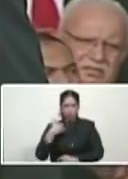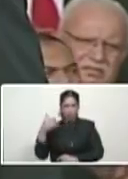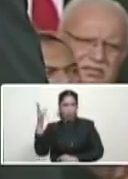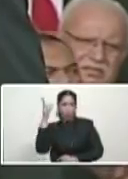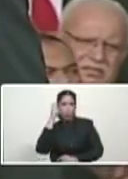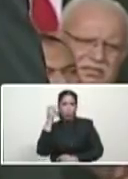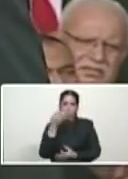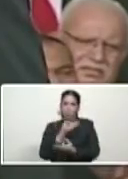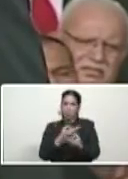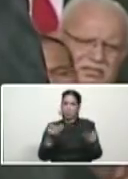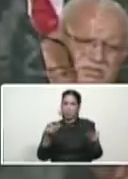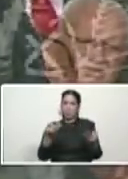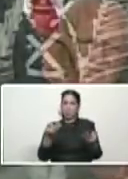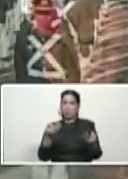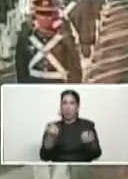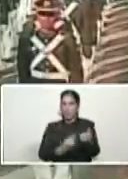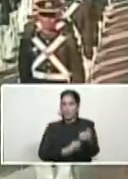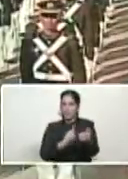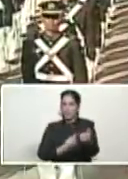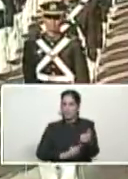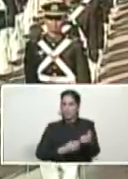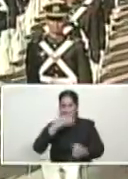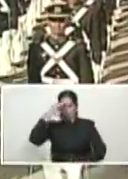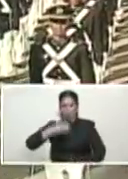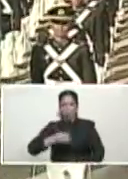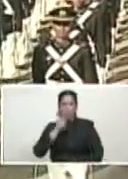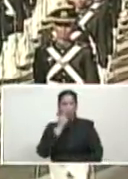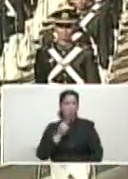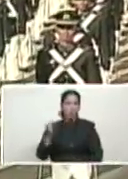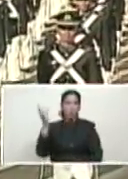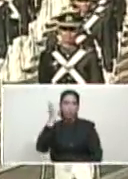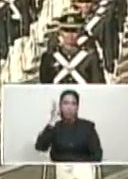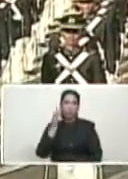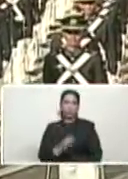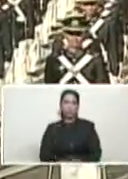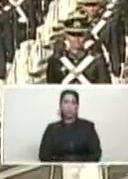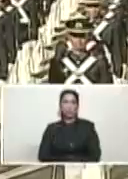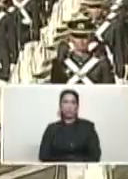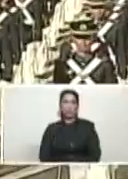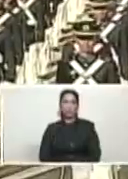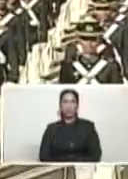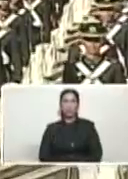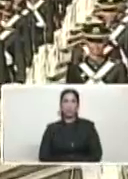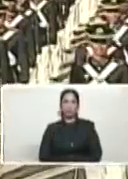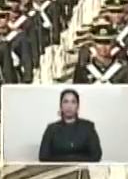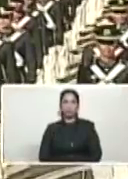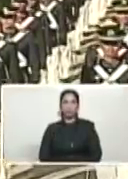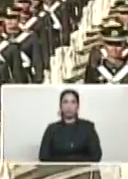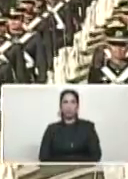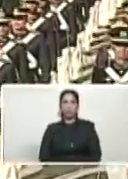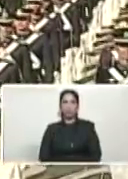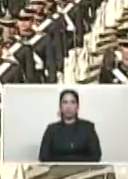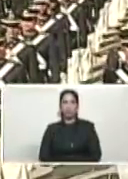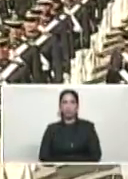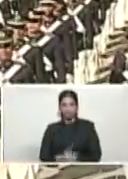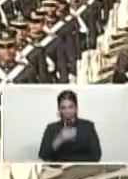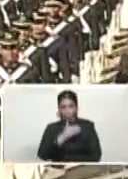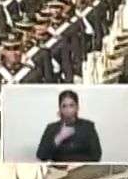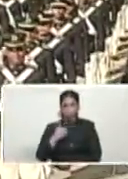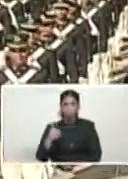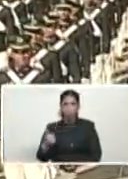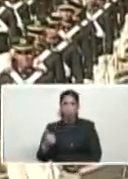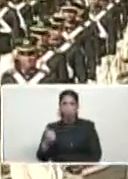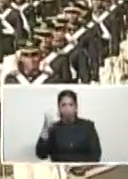bien, hermanos militares, hermanas militares, y sobre todo